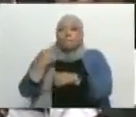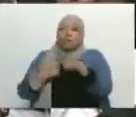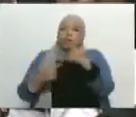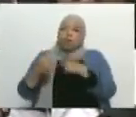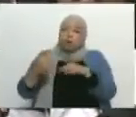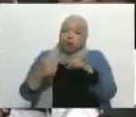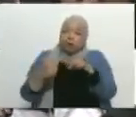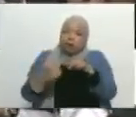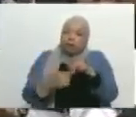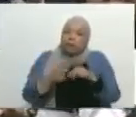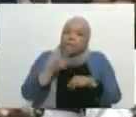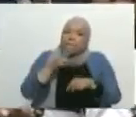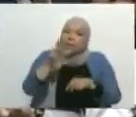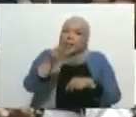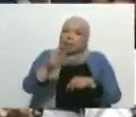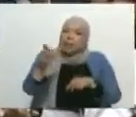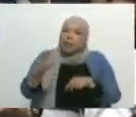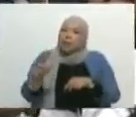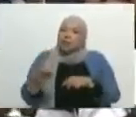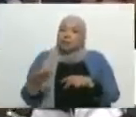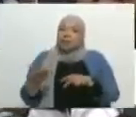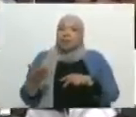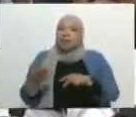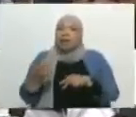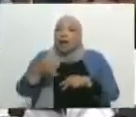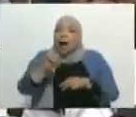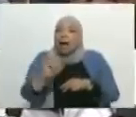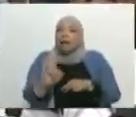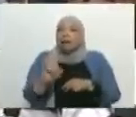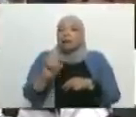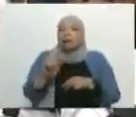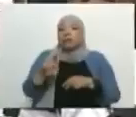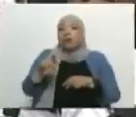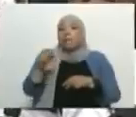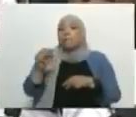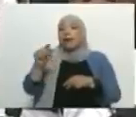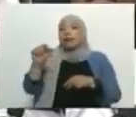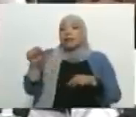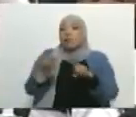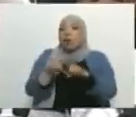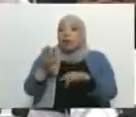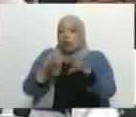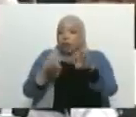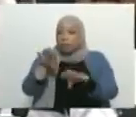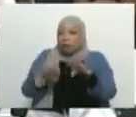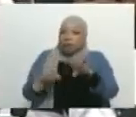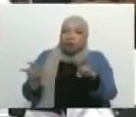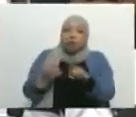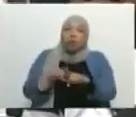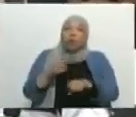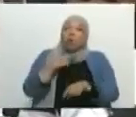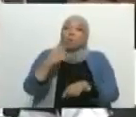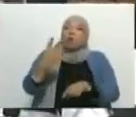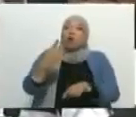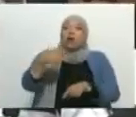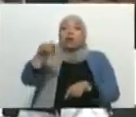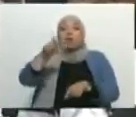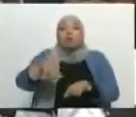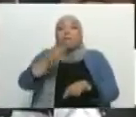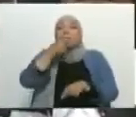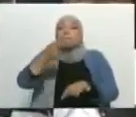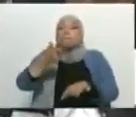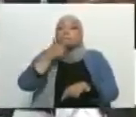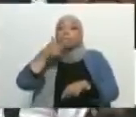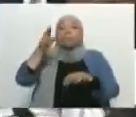pies, que mal dicen las patas, porque hay una legión de creadores y artistas, de boca y pie,